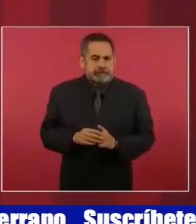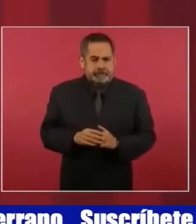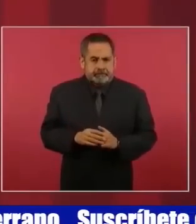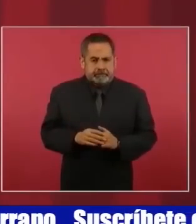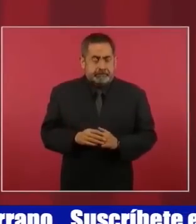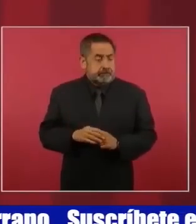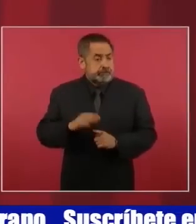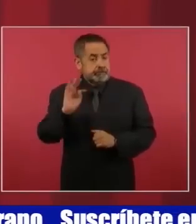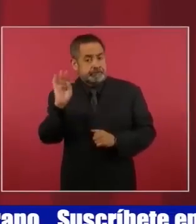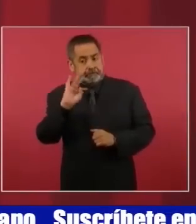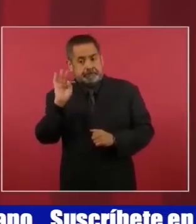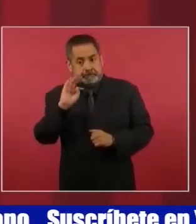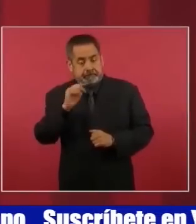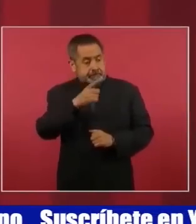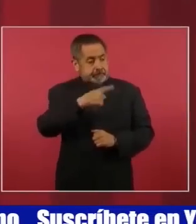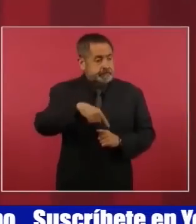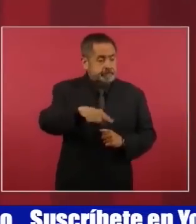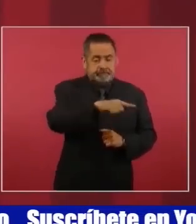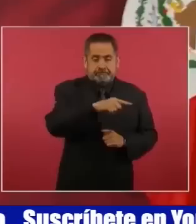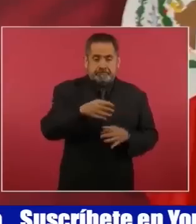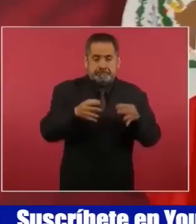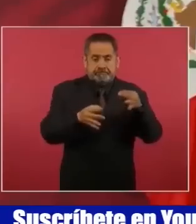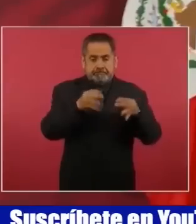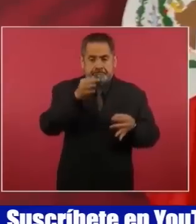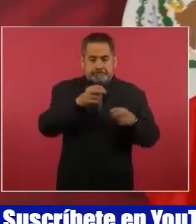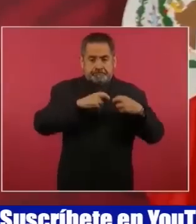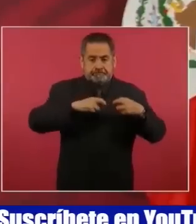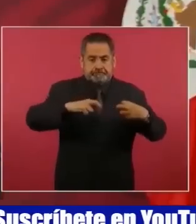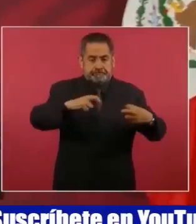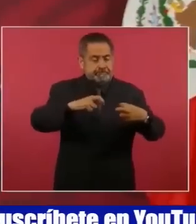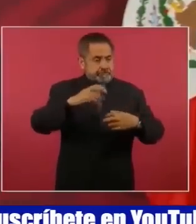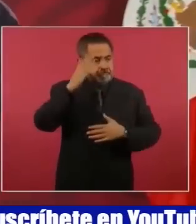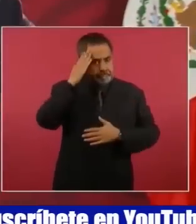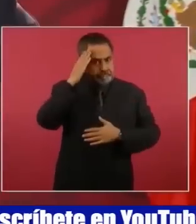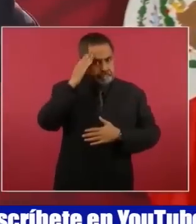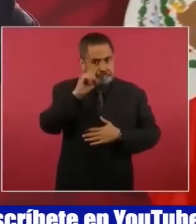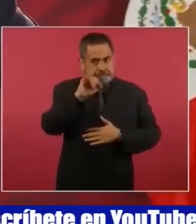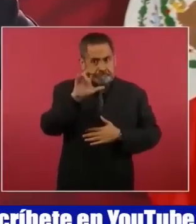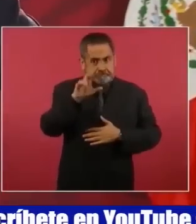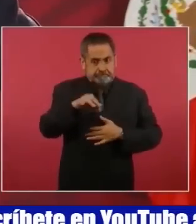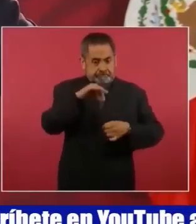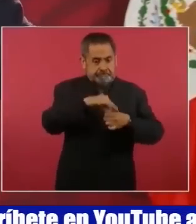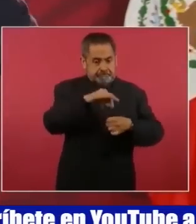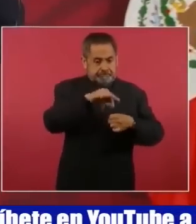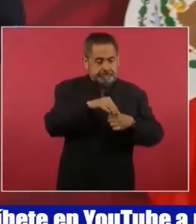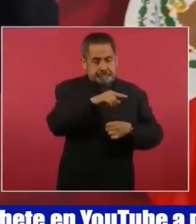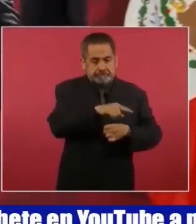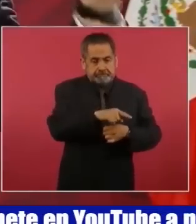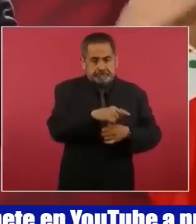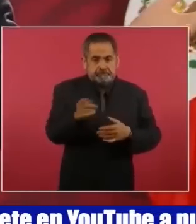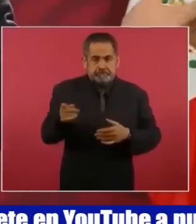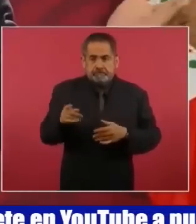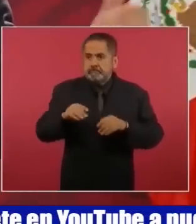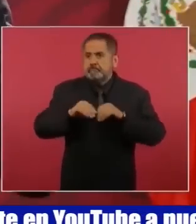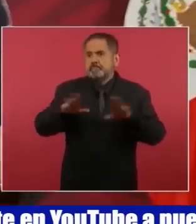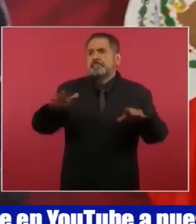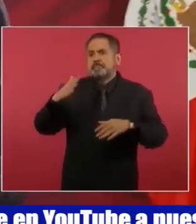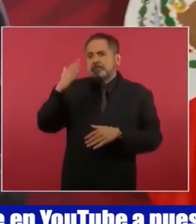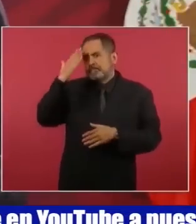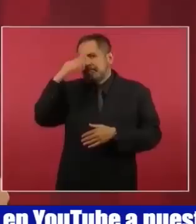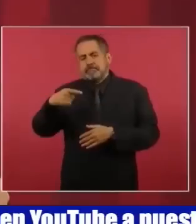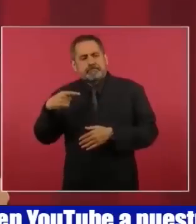si los ministros votan por esta reforma, pues que se sepa cuando menos,